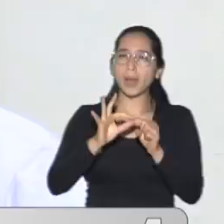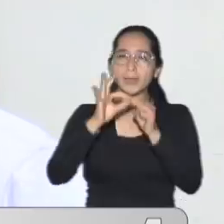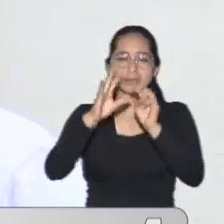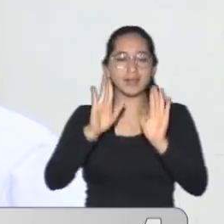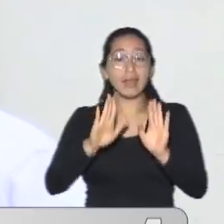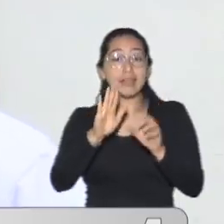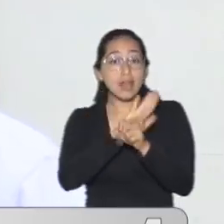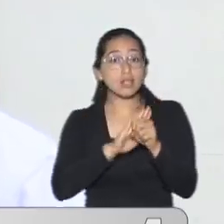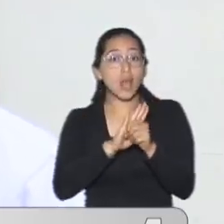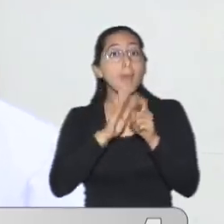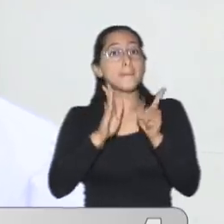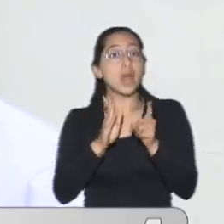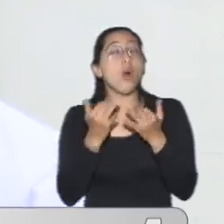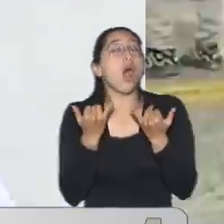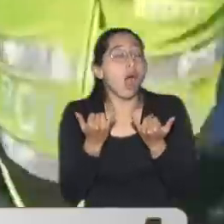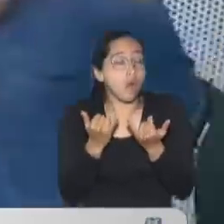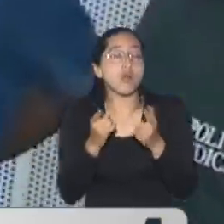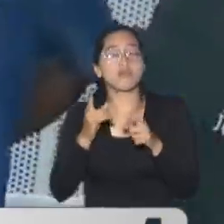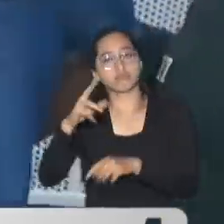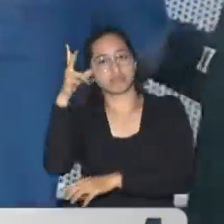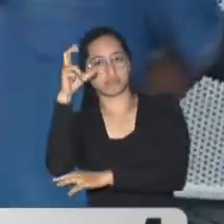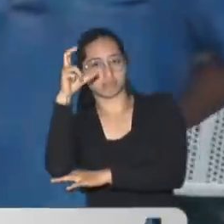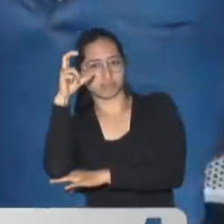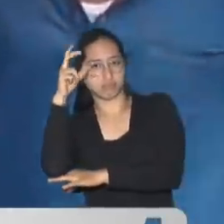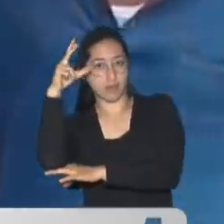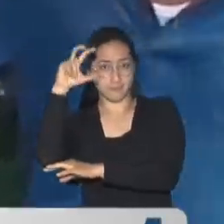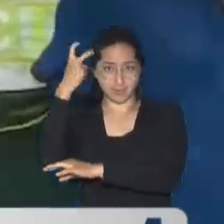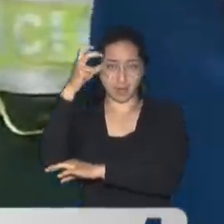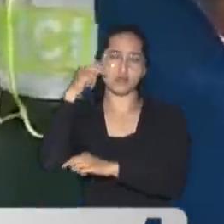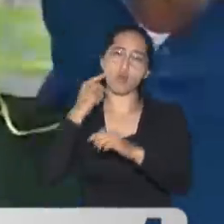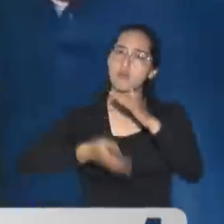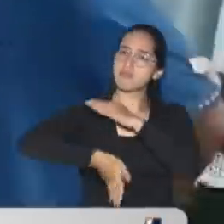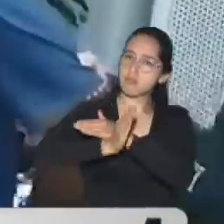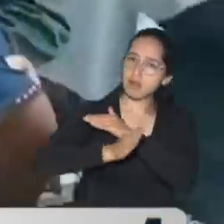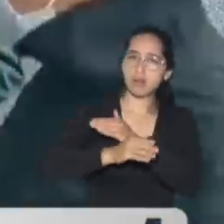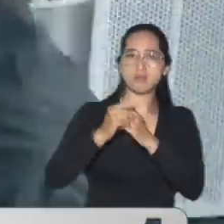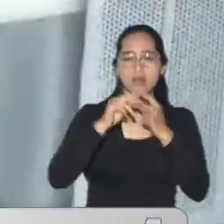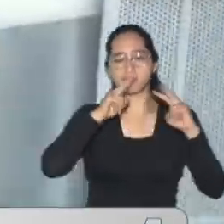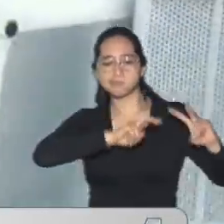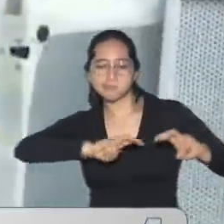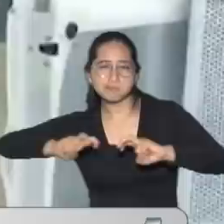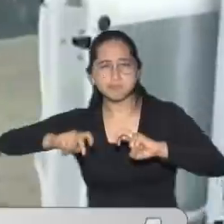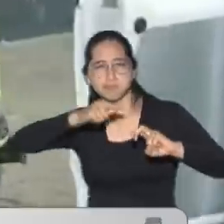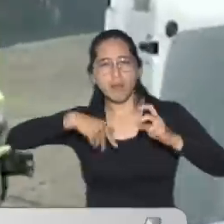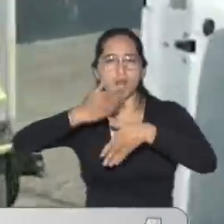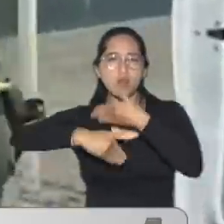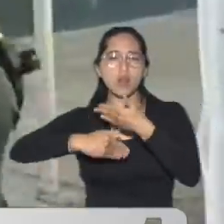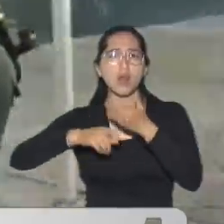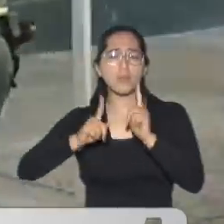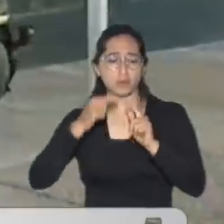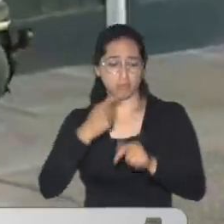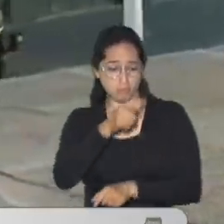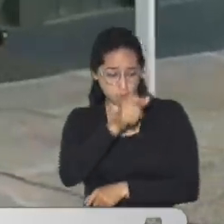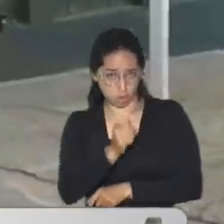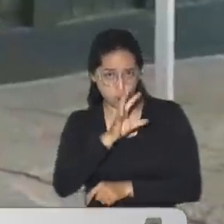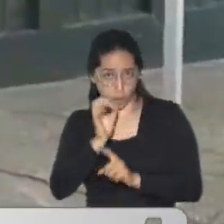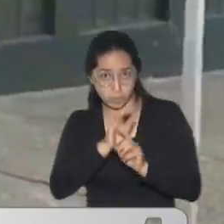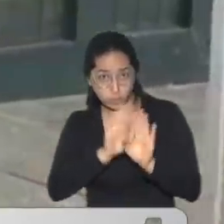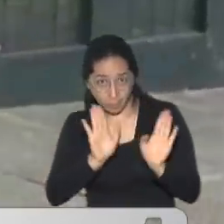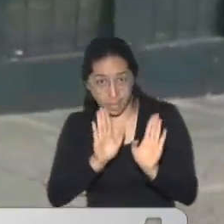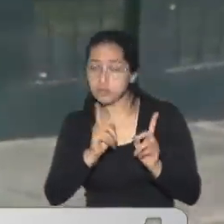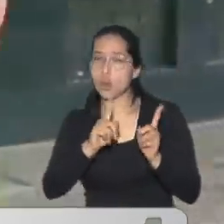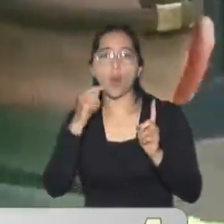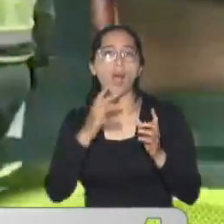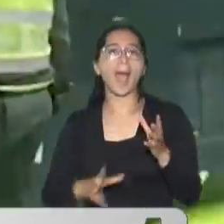fiscalía continuará investigando porque detrás de este hecho no solamente está este autor material, sino probablemente hay otras personas que actuaron con, digamos, con cierta